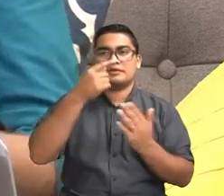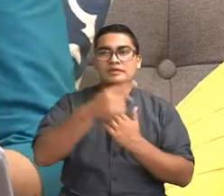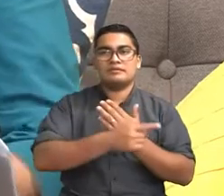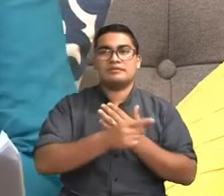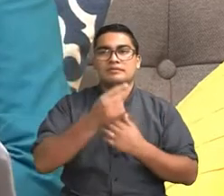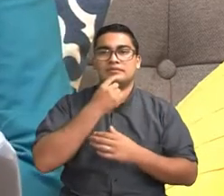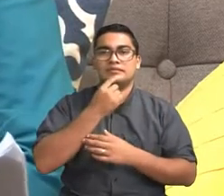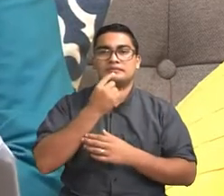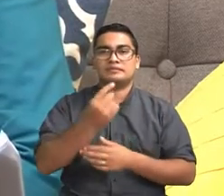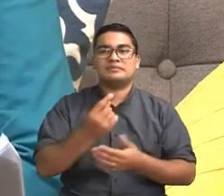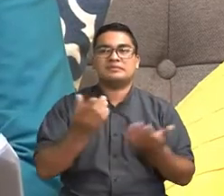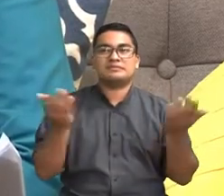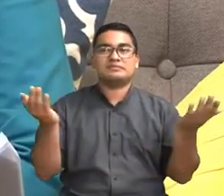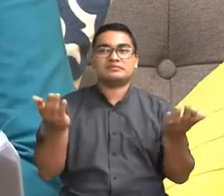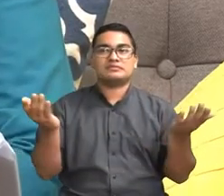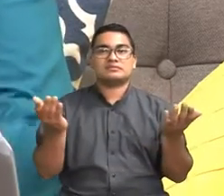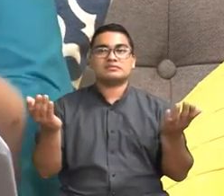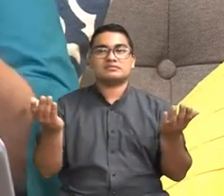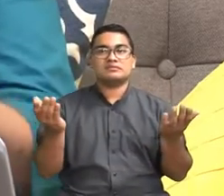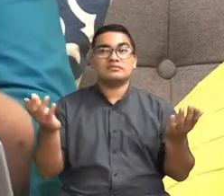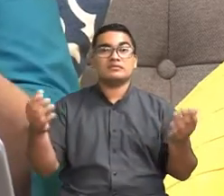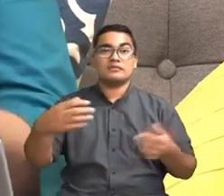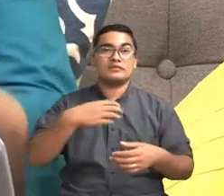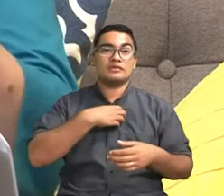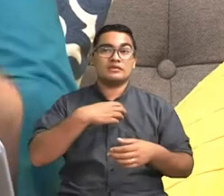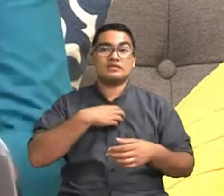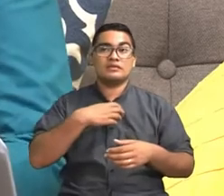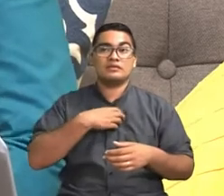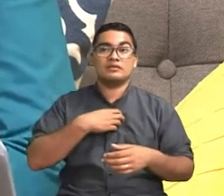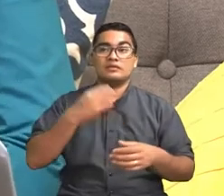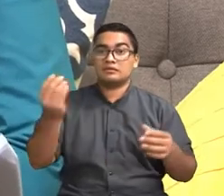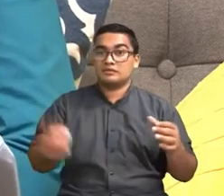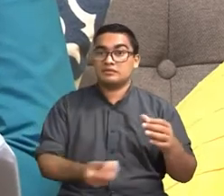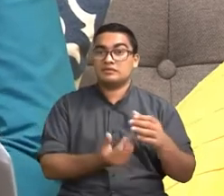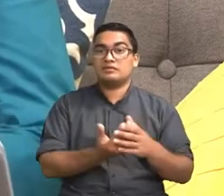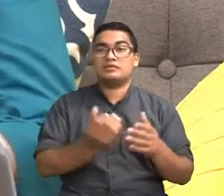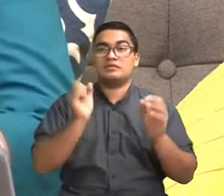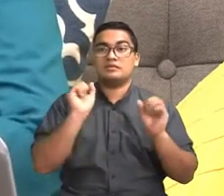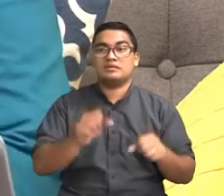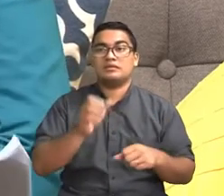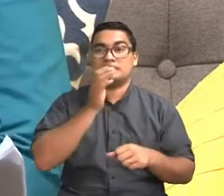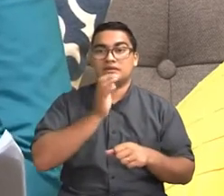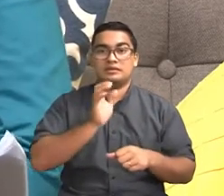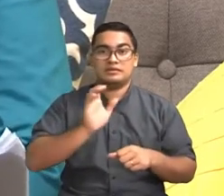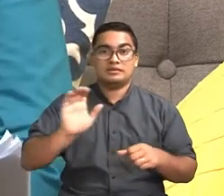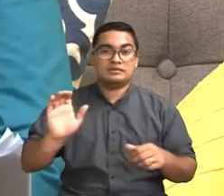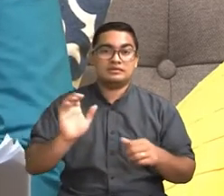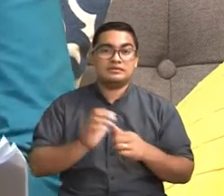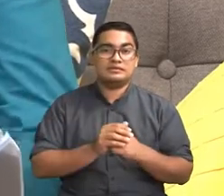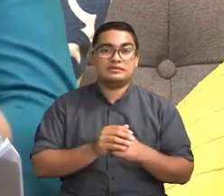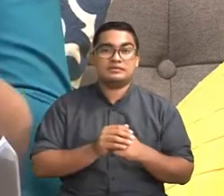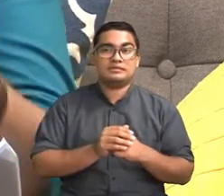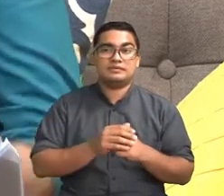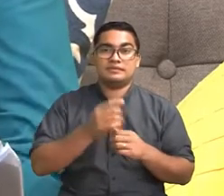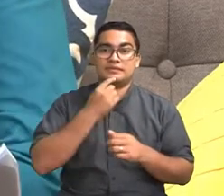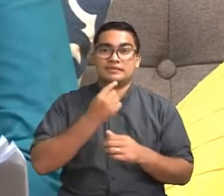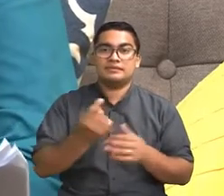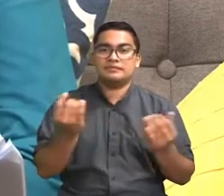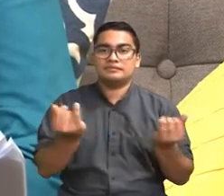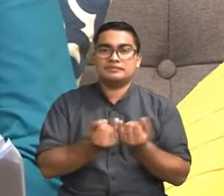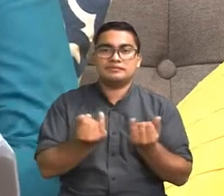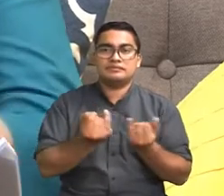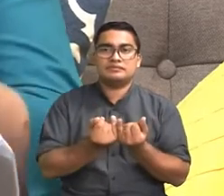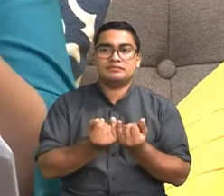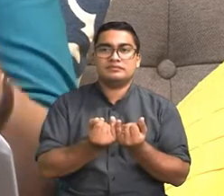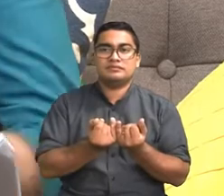que son parte de esa inclusividad, estos niños y estas niñas. Y de igual manera, todo